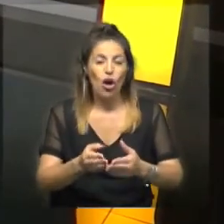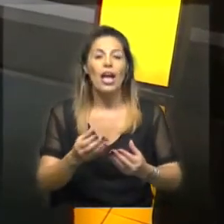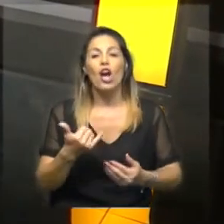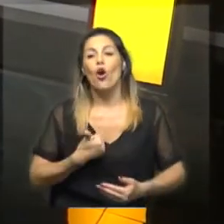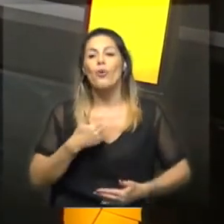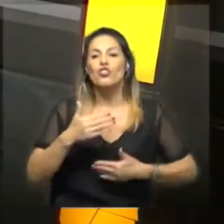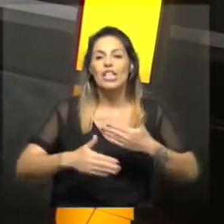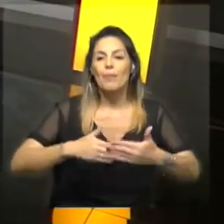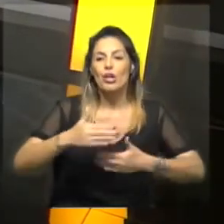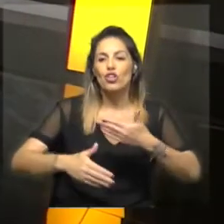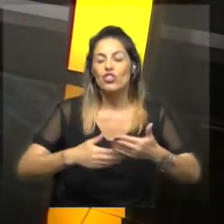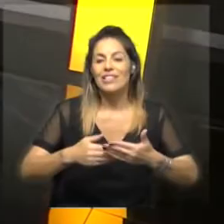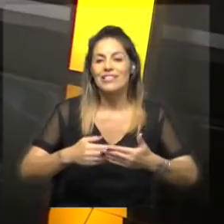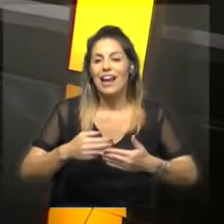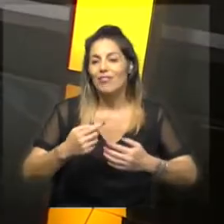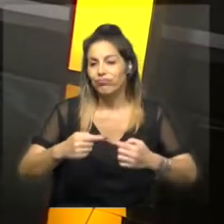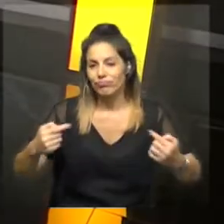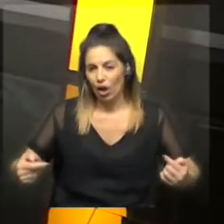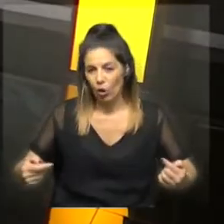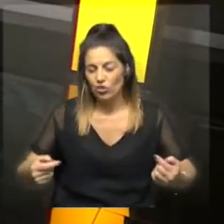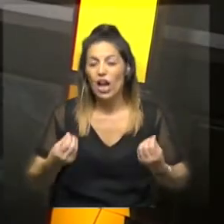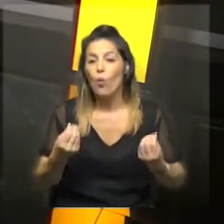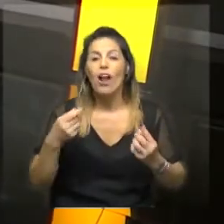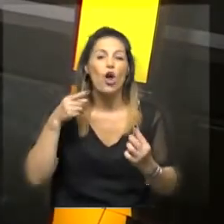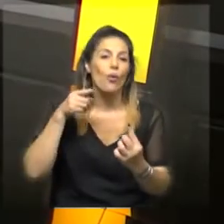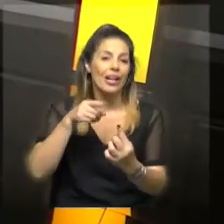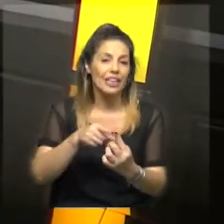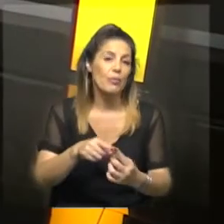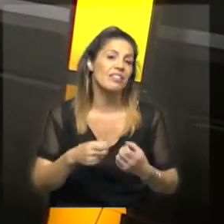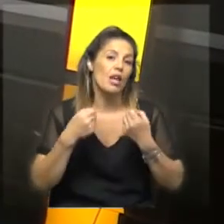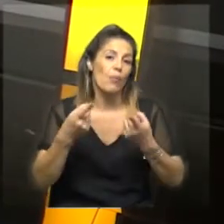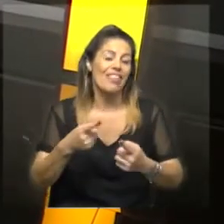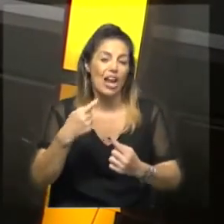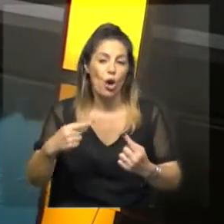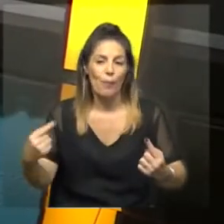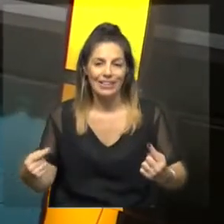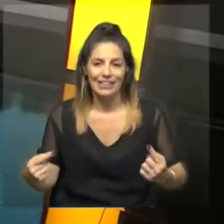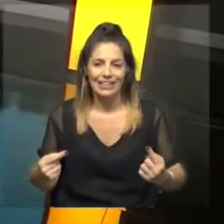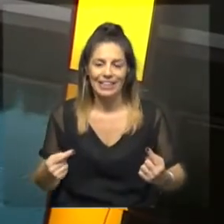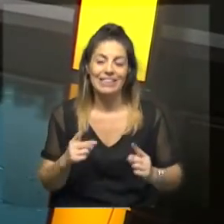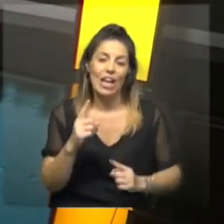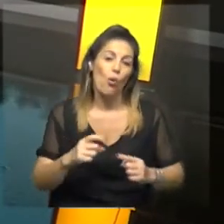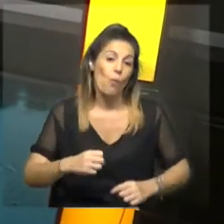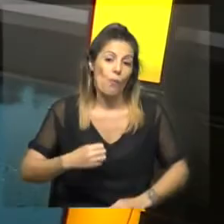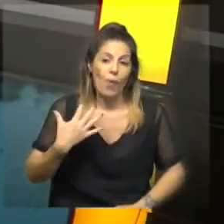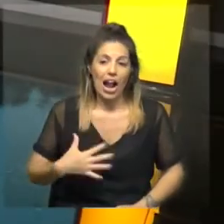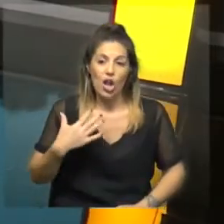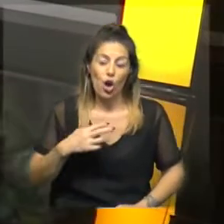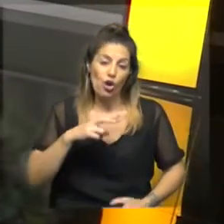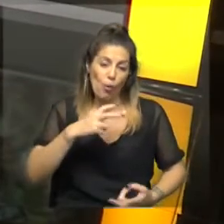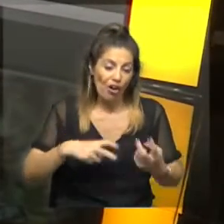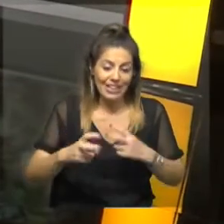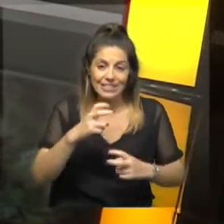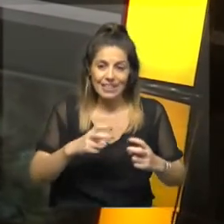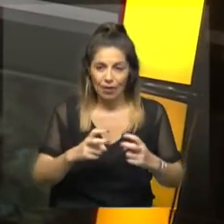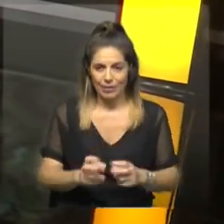toda esa chatarra y cuál es el destino que se le puede dar a los materiales que tengan algún valor como reciclables o como